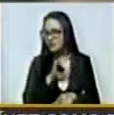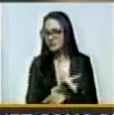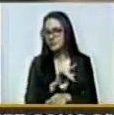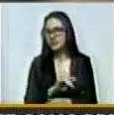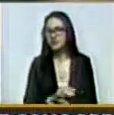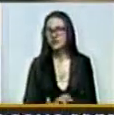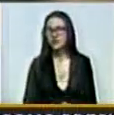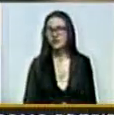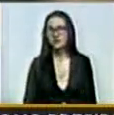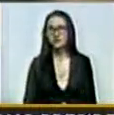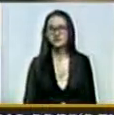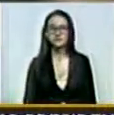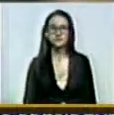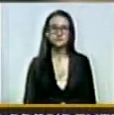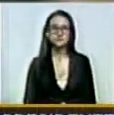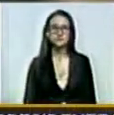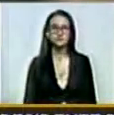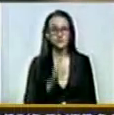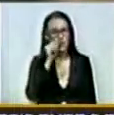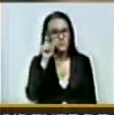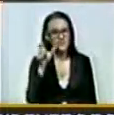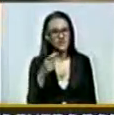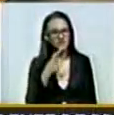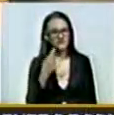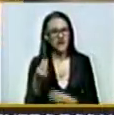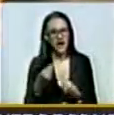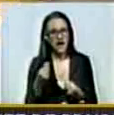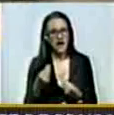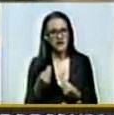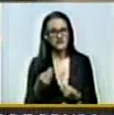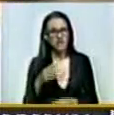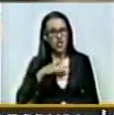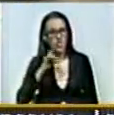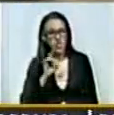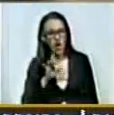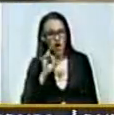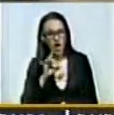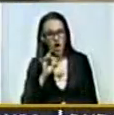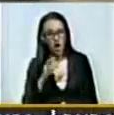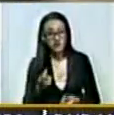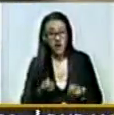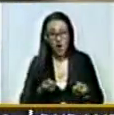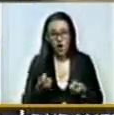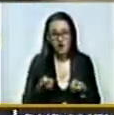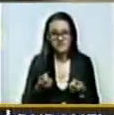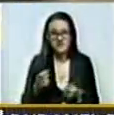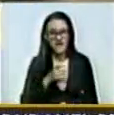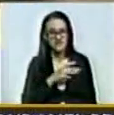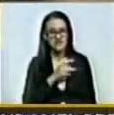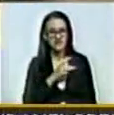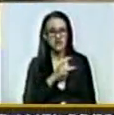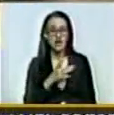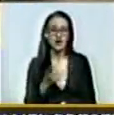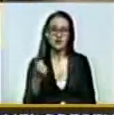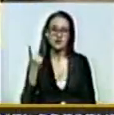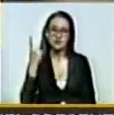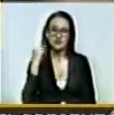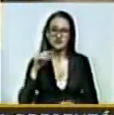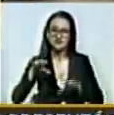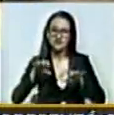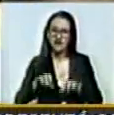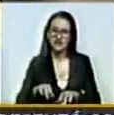Richard Nixon cuando dijo: hay que hacer aullar de dolor a la economía chilena. Y ayer nada menos el